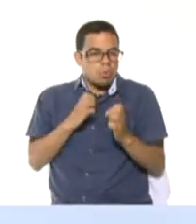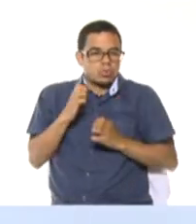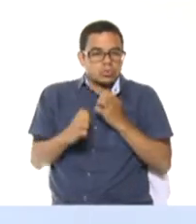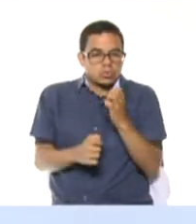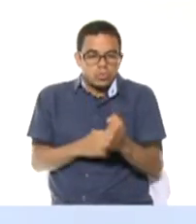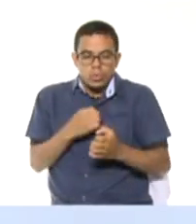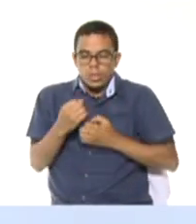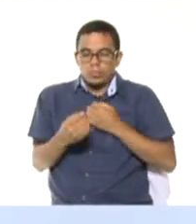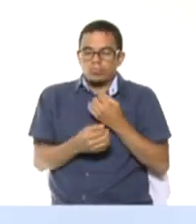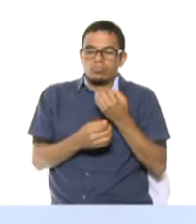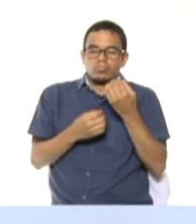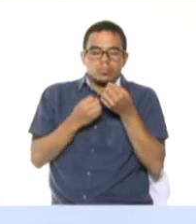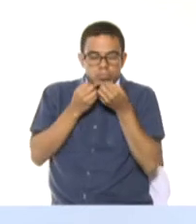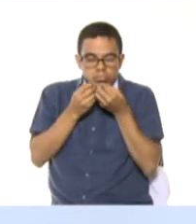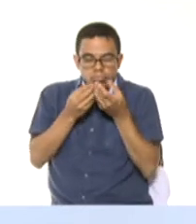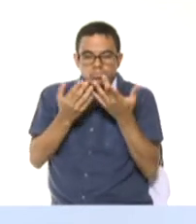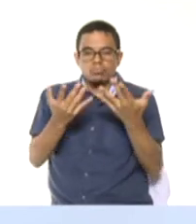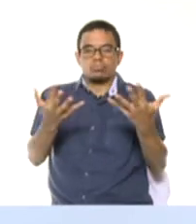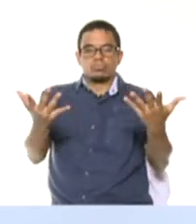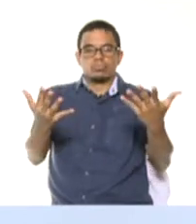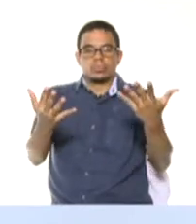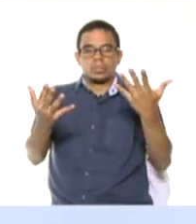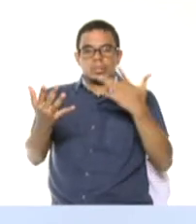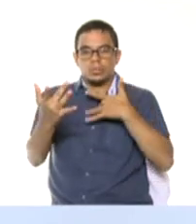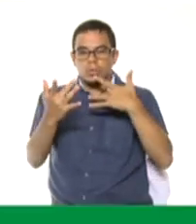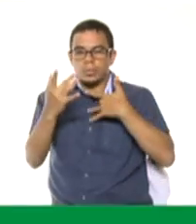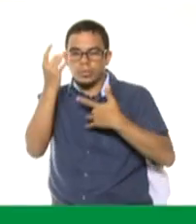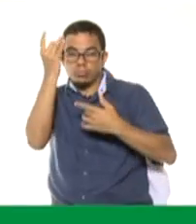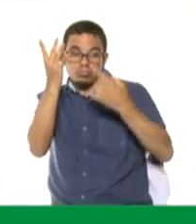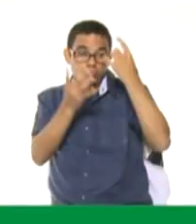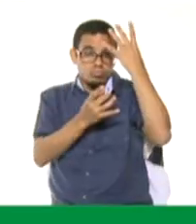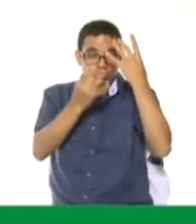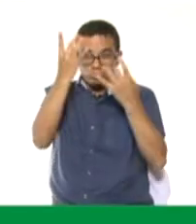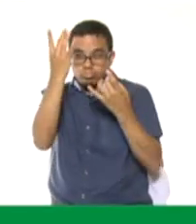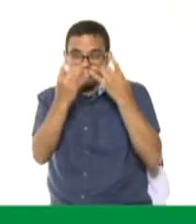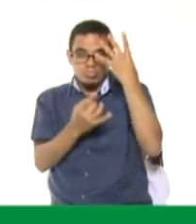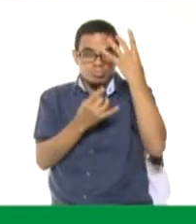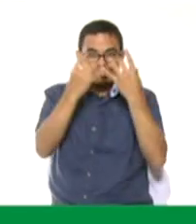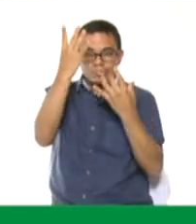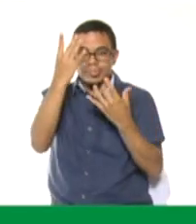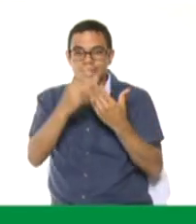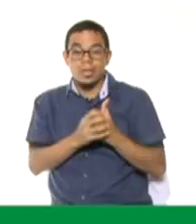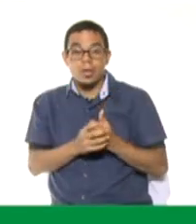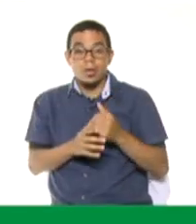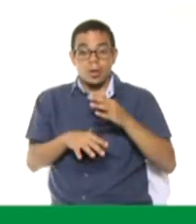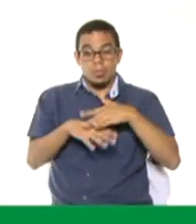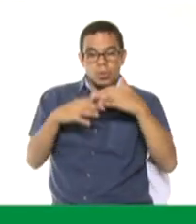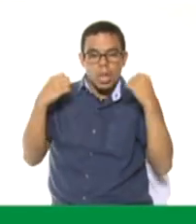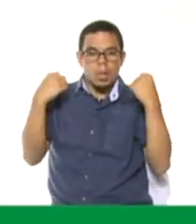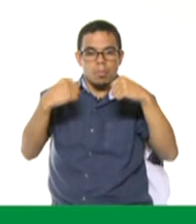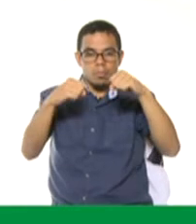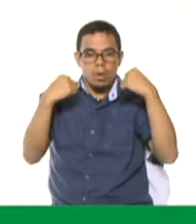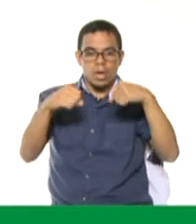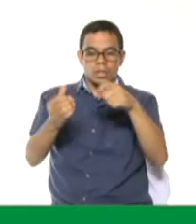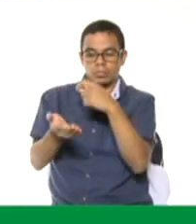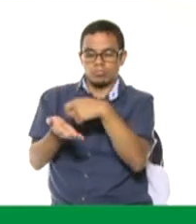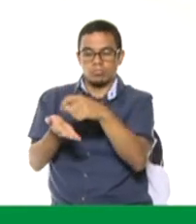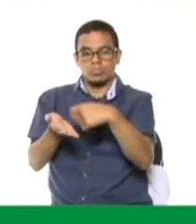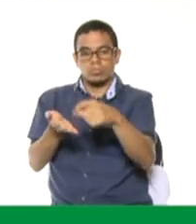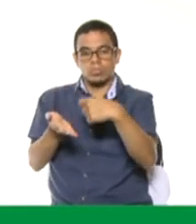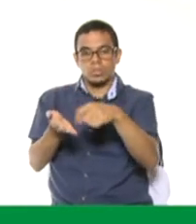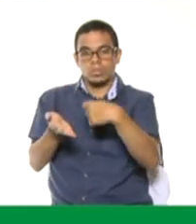nuestras emociones, y va a estimular la creatividad. Porque recordemos que mientras más practiquemos la